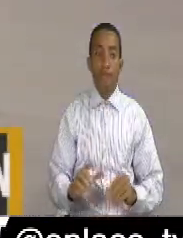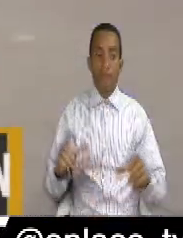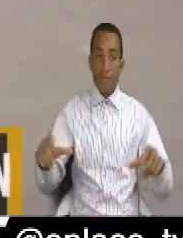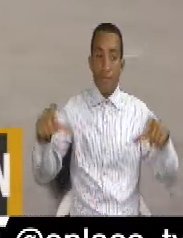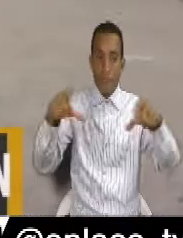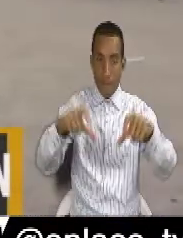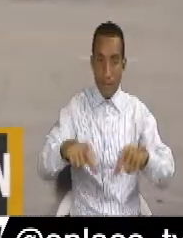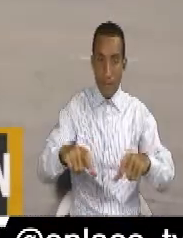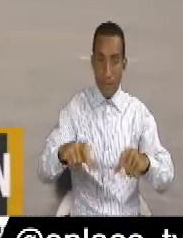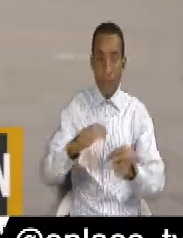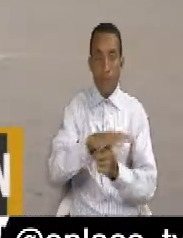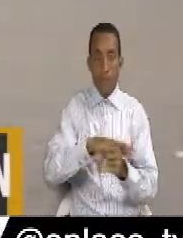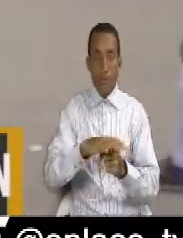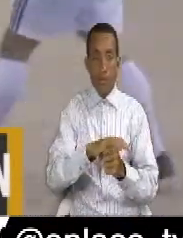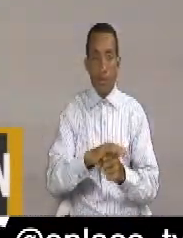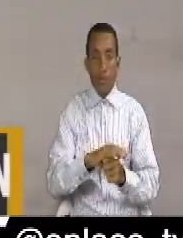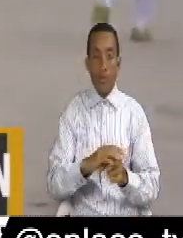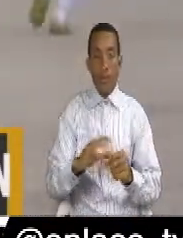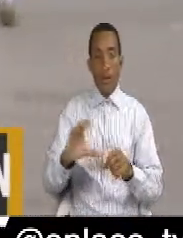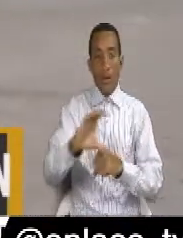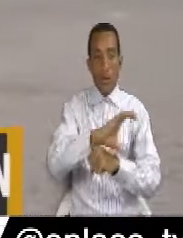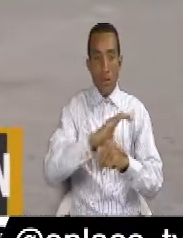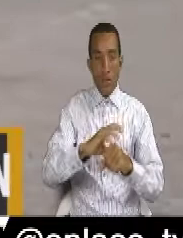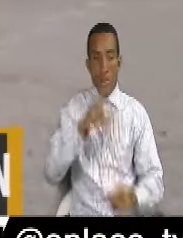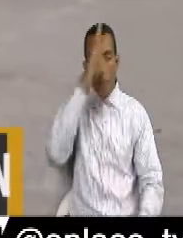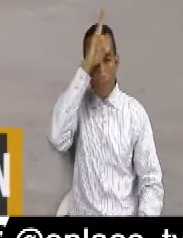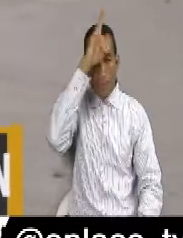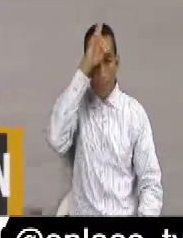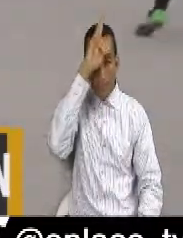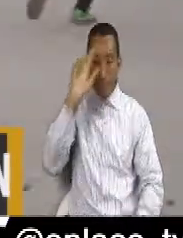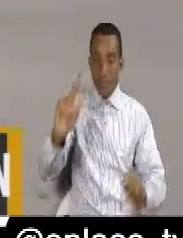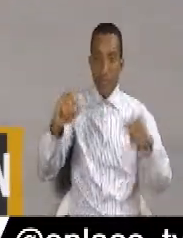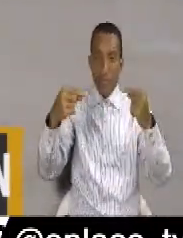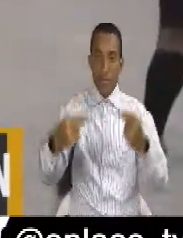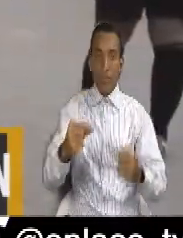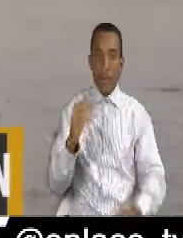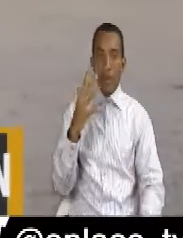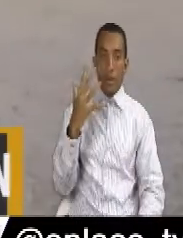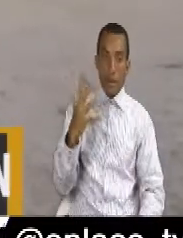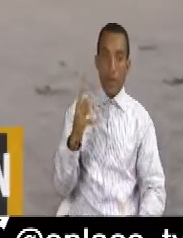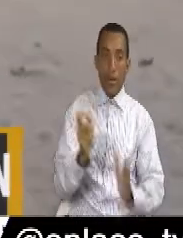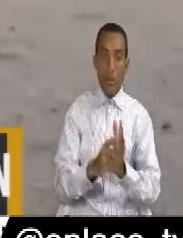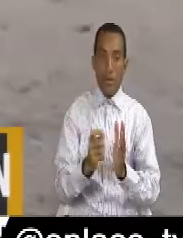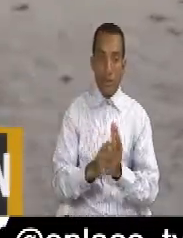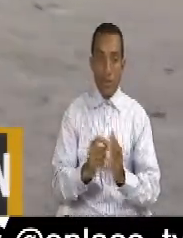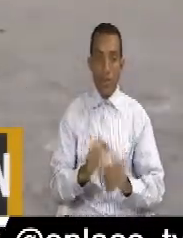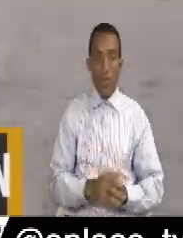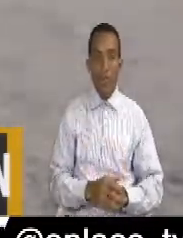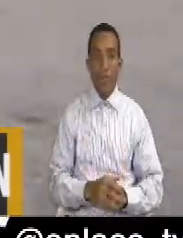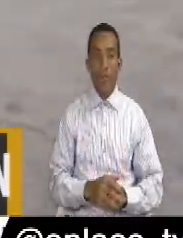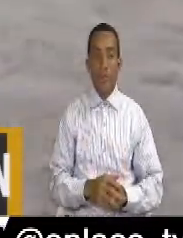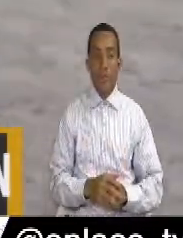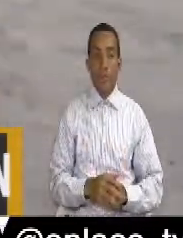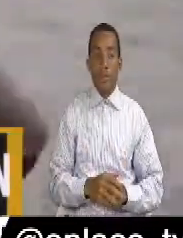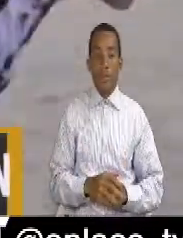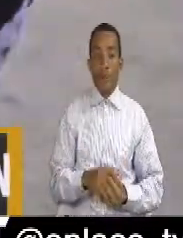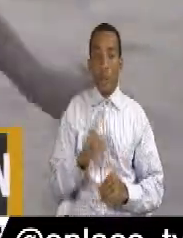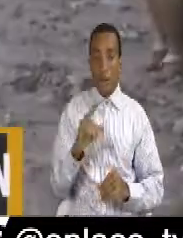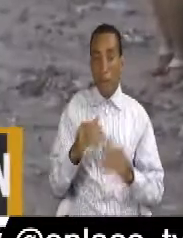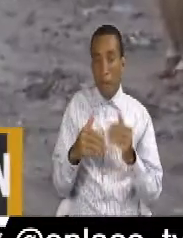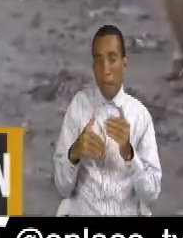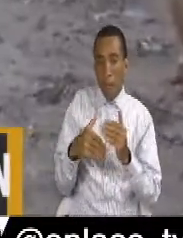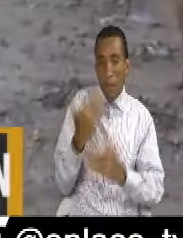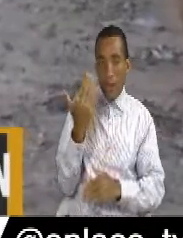polideportiva del barrio Ciudadela Pipatón se desarrolla el quinto campeonato recreativo de minifútbol Copa El Chifri. El torneo, que apenas inicia,